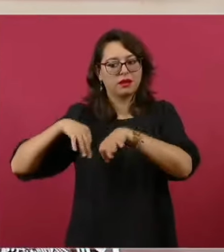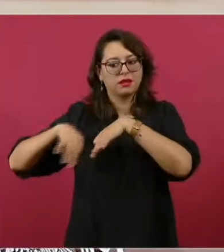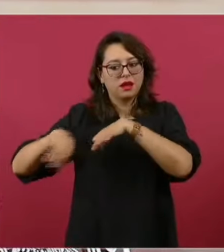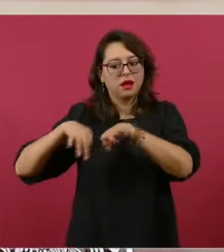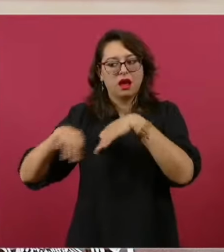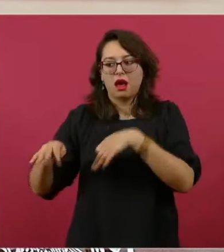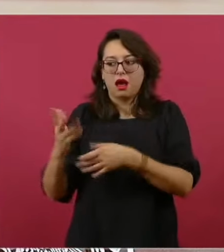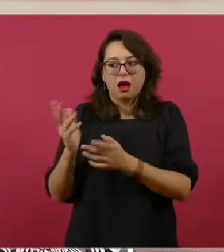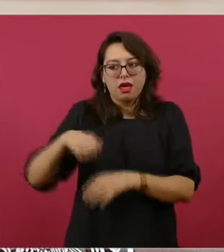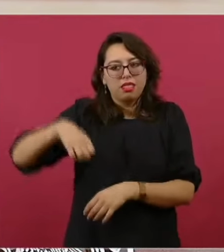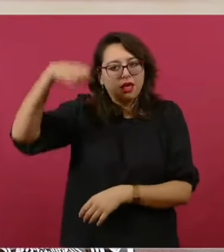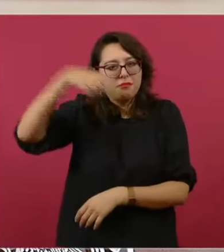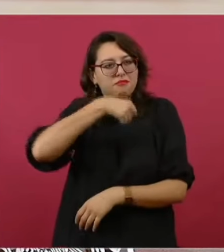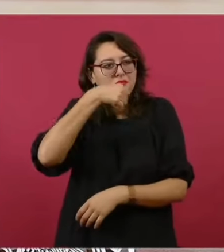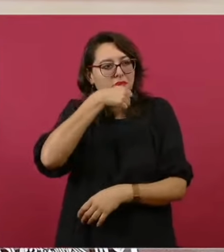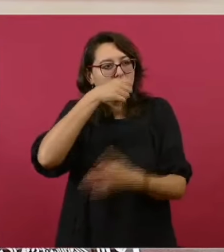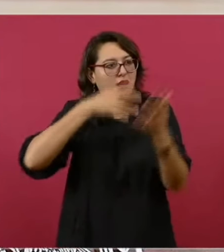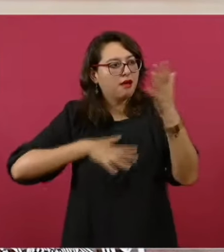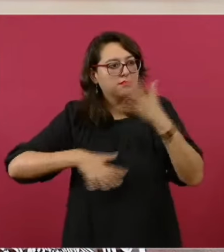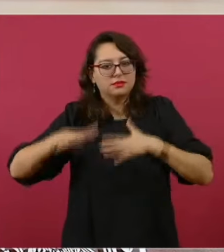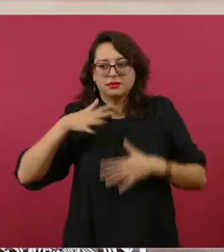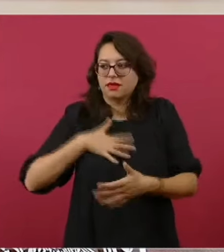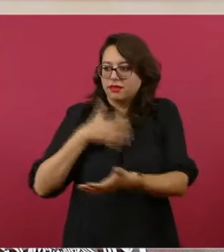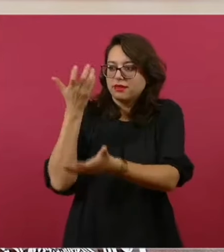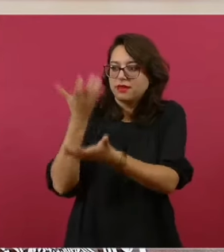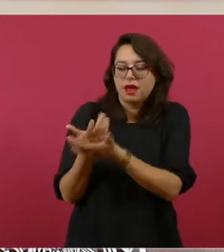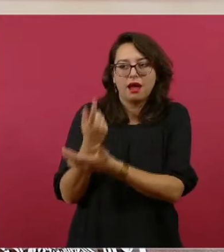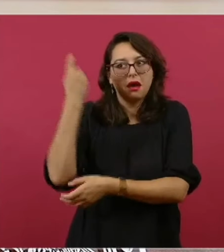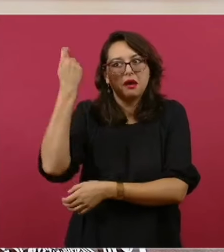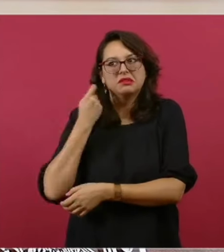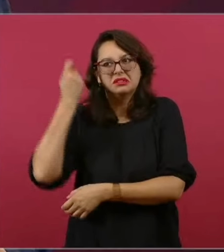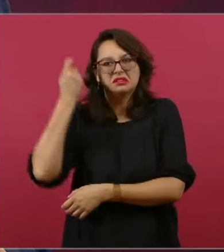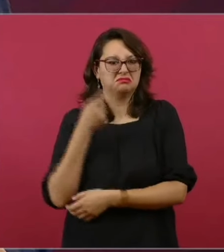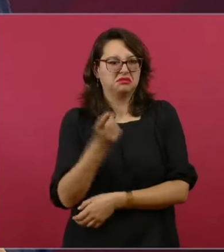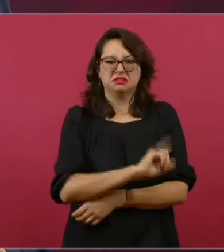holgura en el último tramo de su existencia, ¿no?